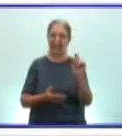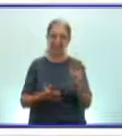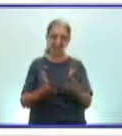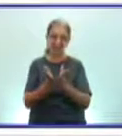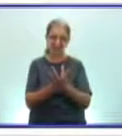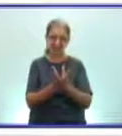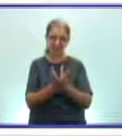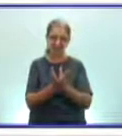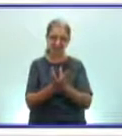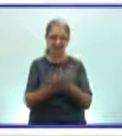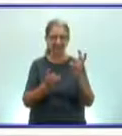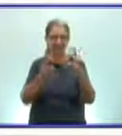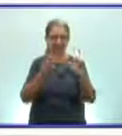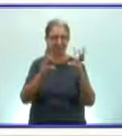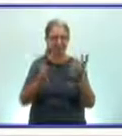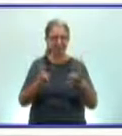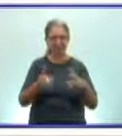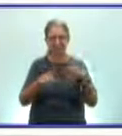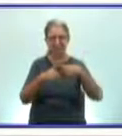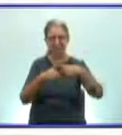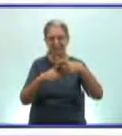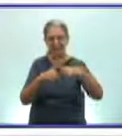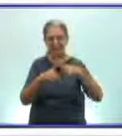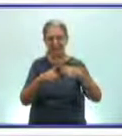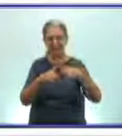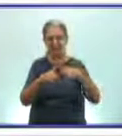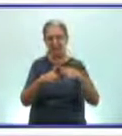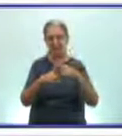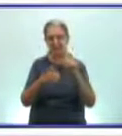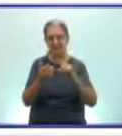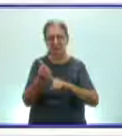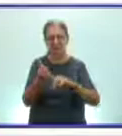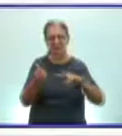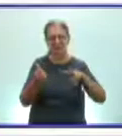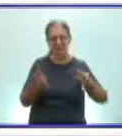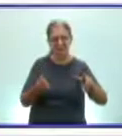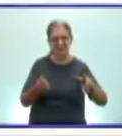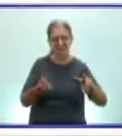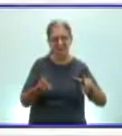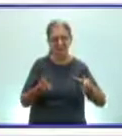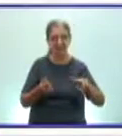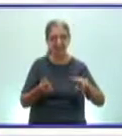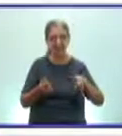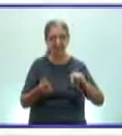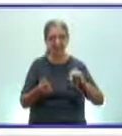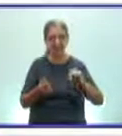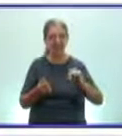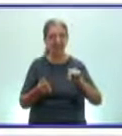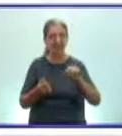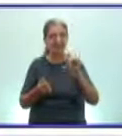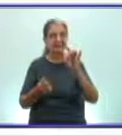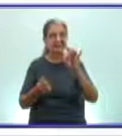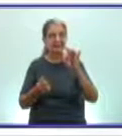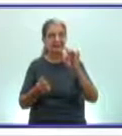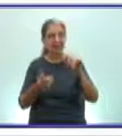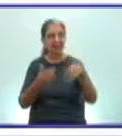en internet las temperaturas alcanzadas en su provincia durante los primeros 15 días del mes.